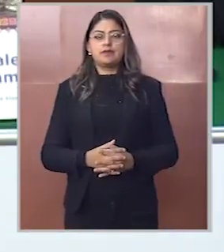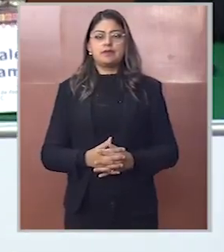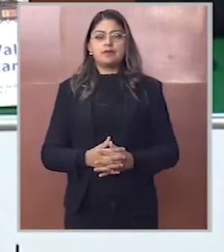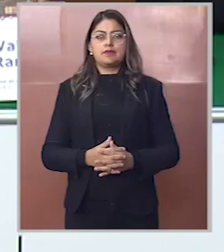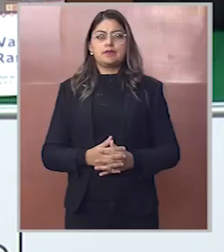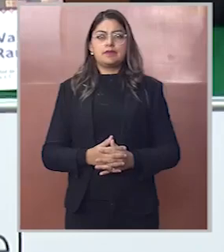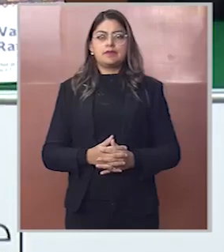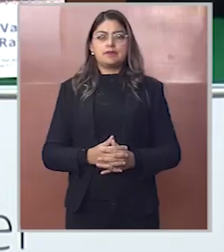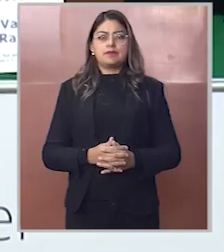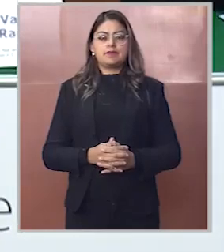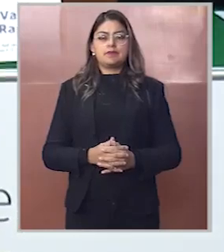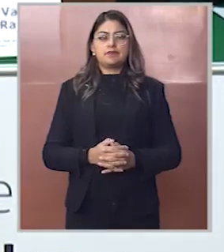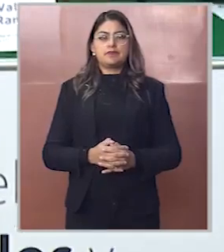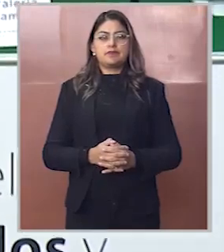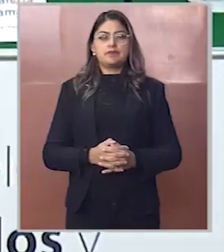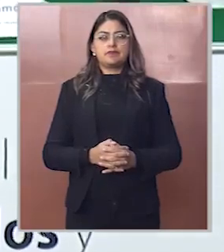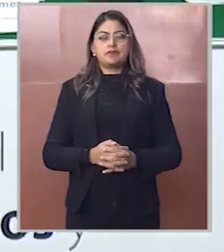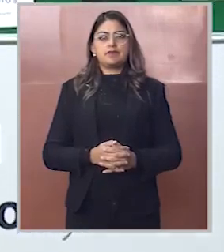gracias